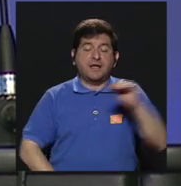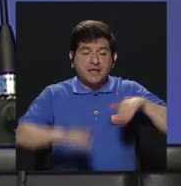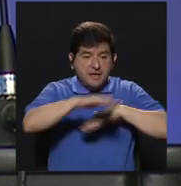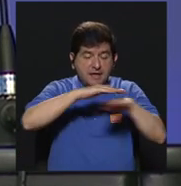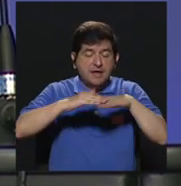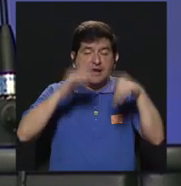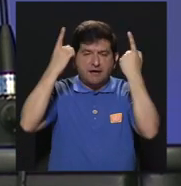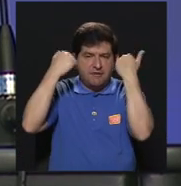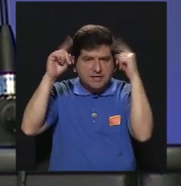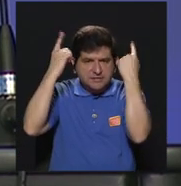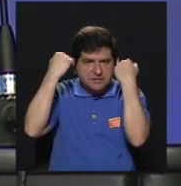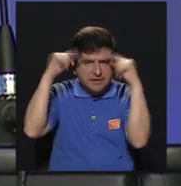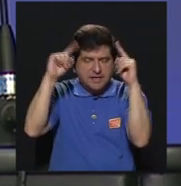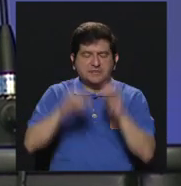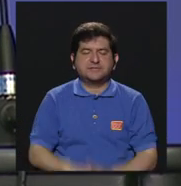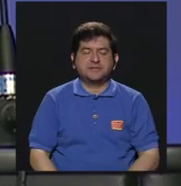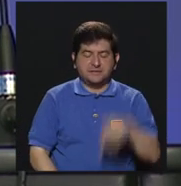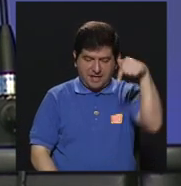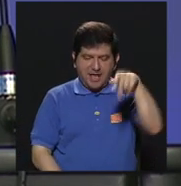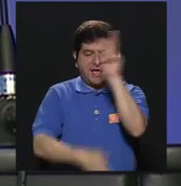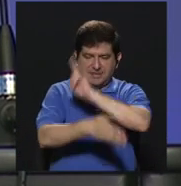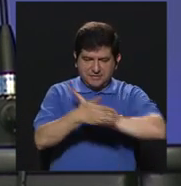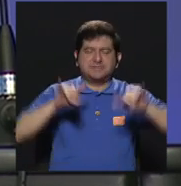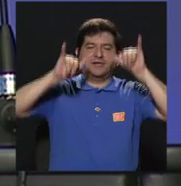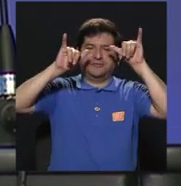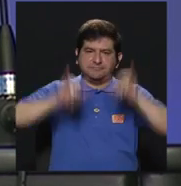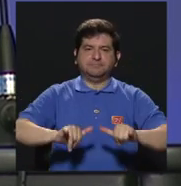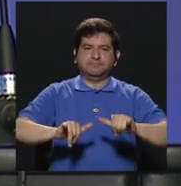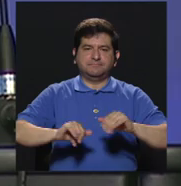de ese logro está nuestra universidad.